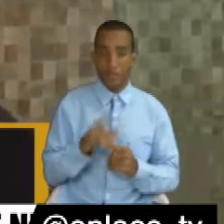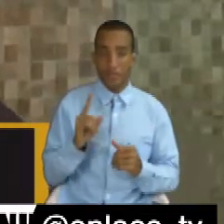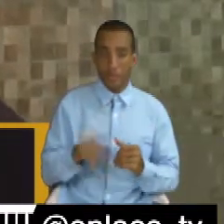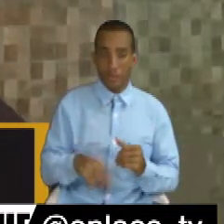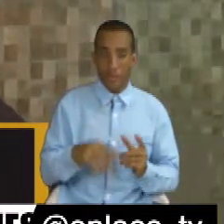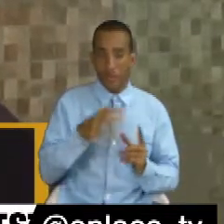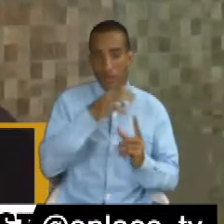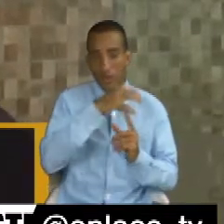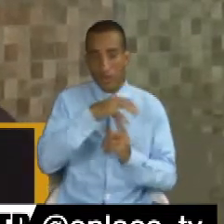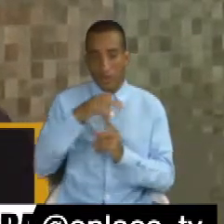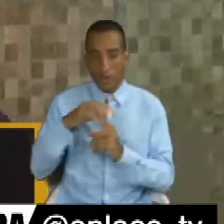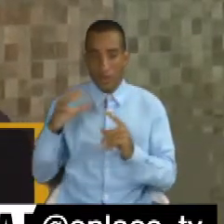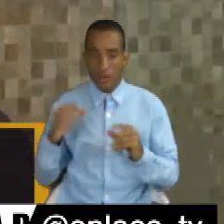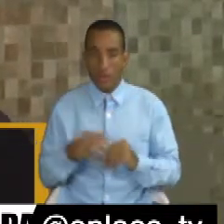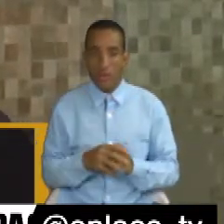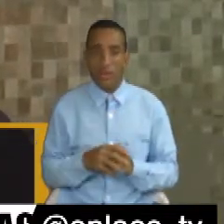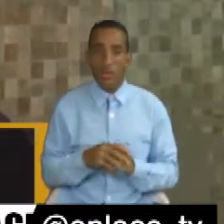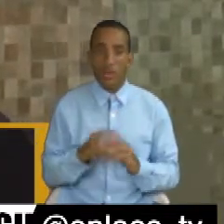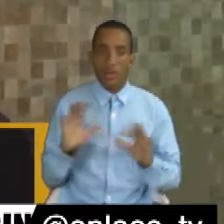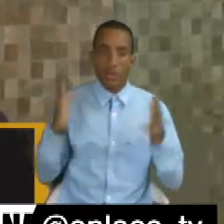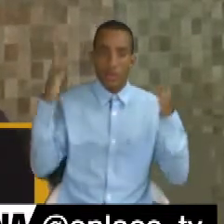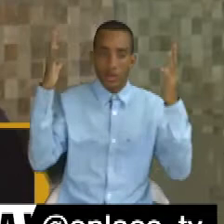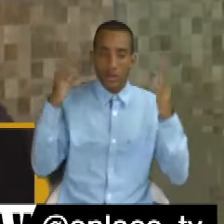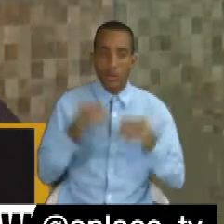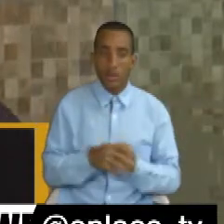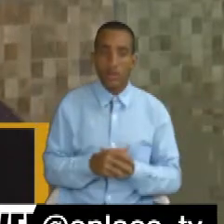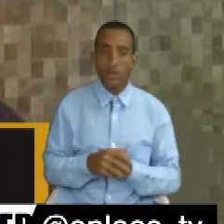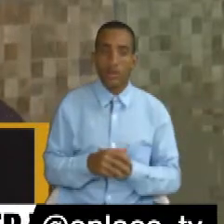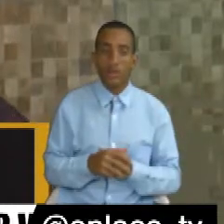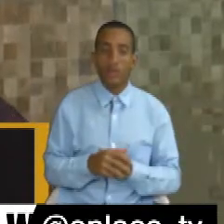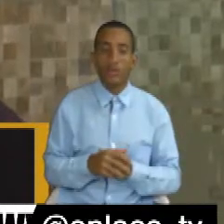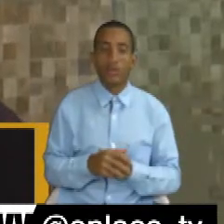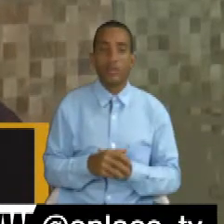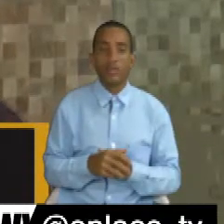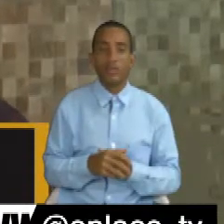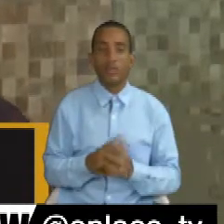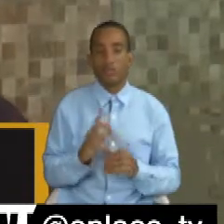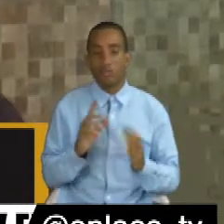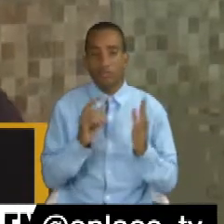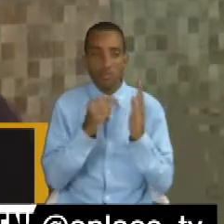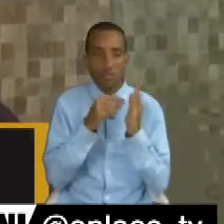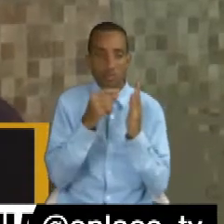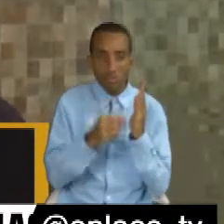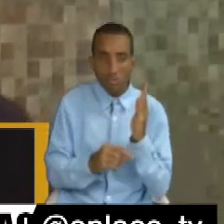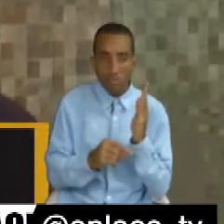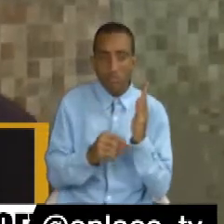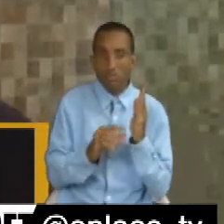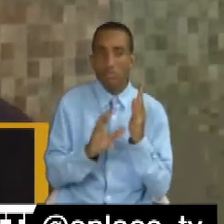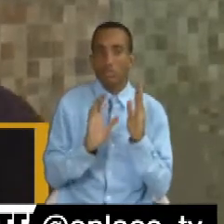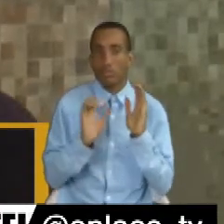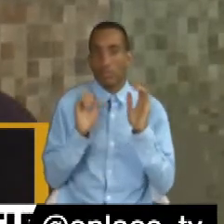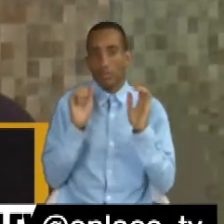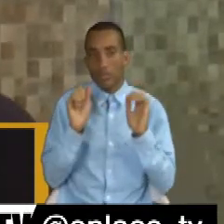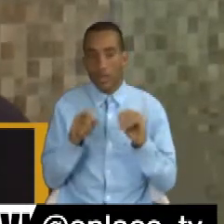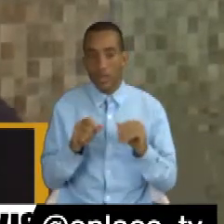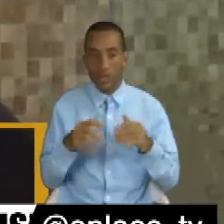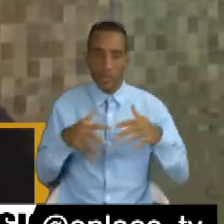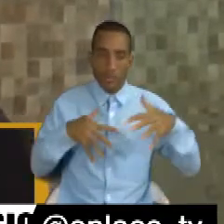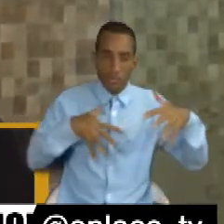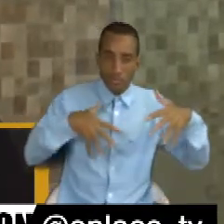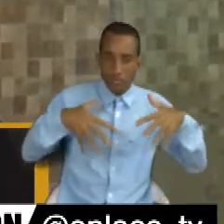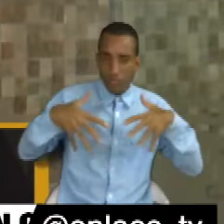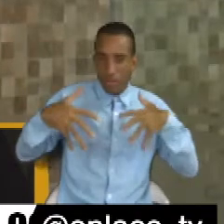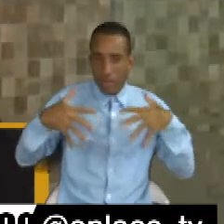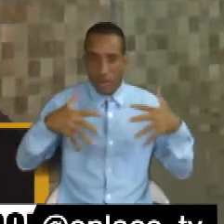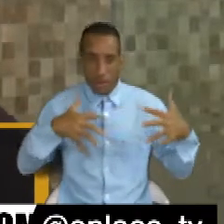teatralmente emparejados, es con requisiciones mínimas, llevando hasta el punto que sea teatro puro, que solamente